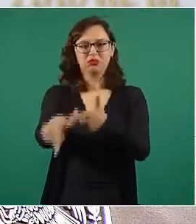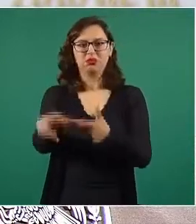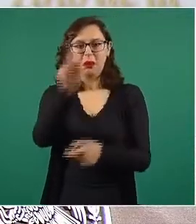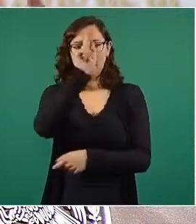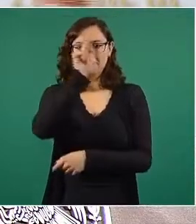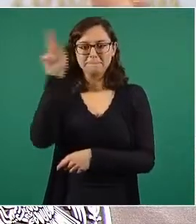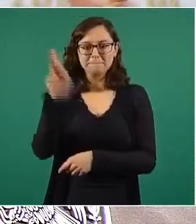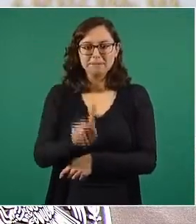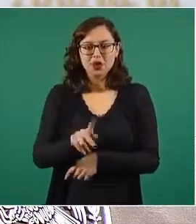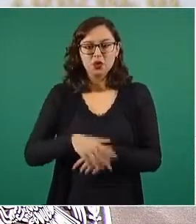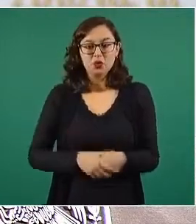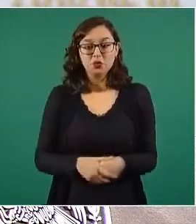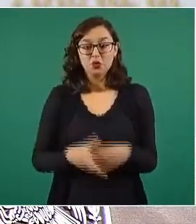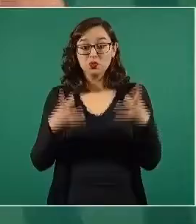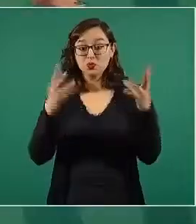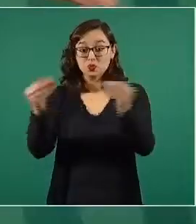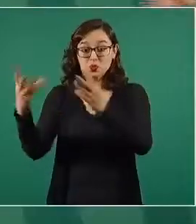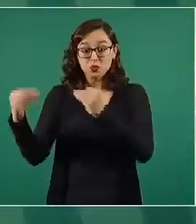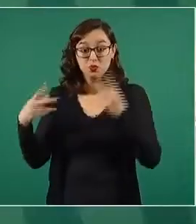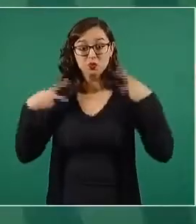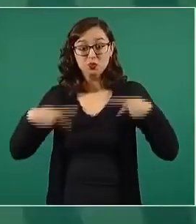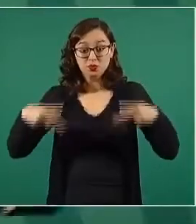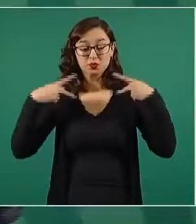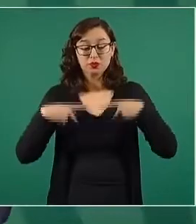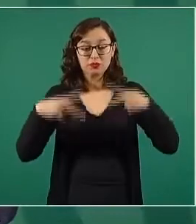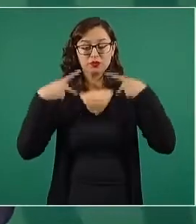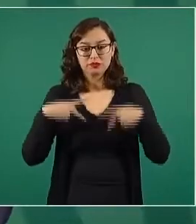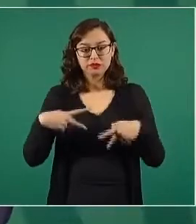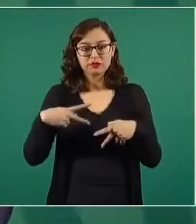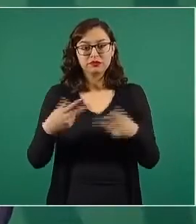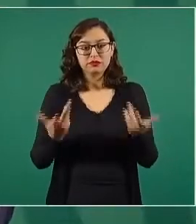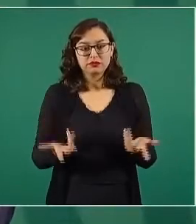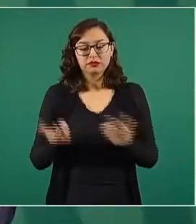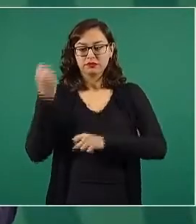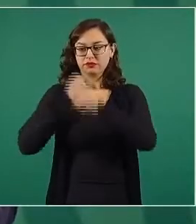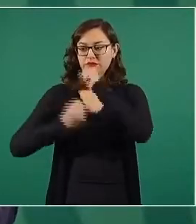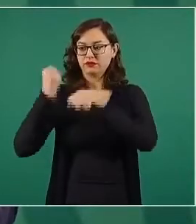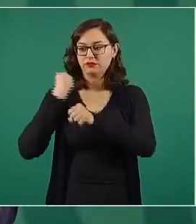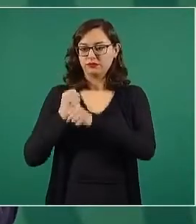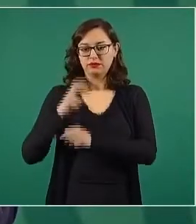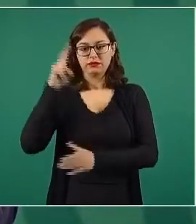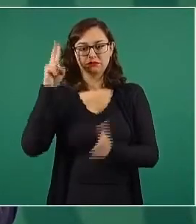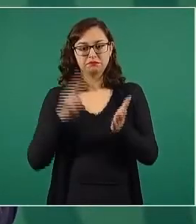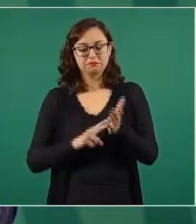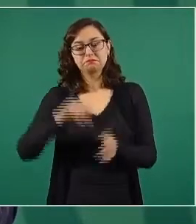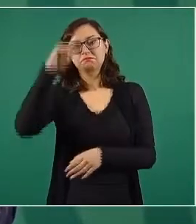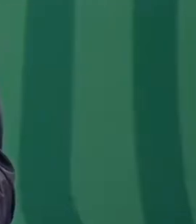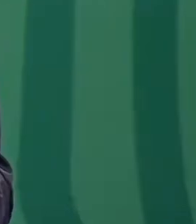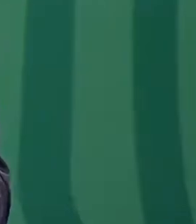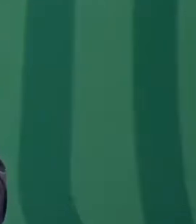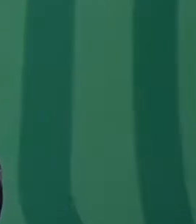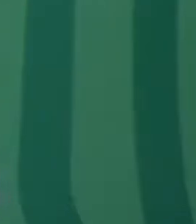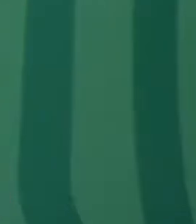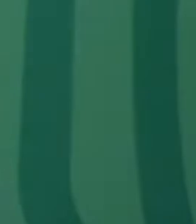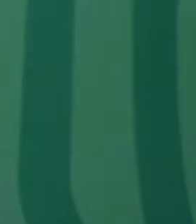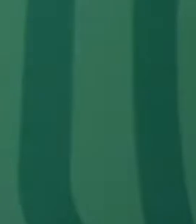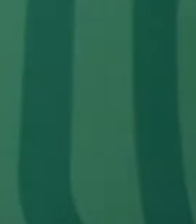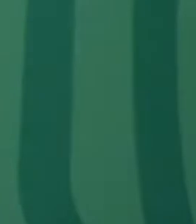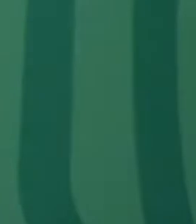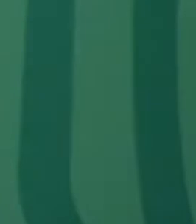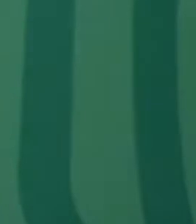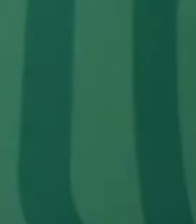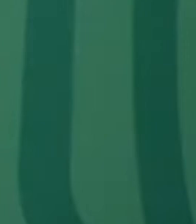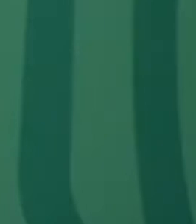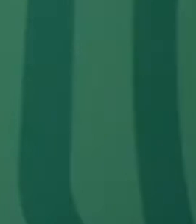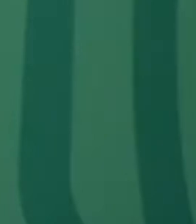Mucha gente de buena fe que pensó que las cosas iban a cambiar, y lo que hicieron fue profundizar